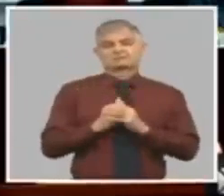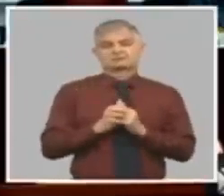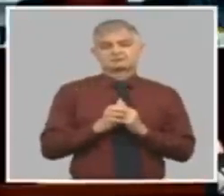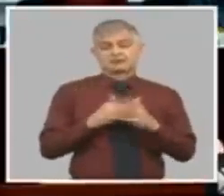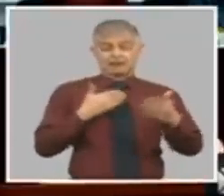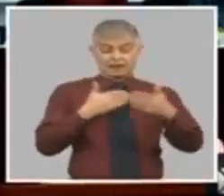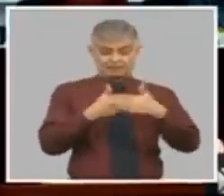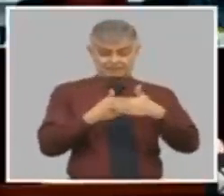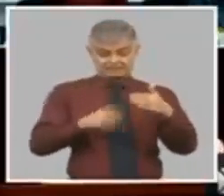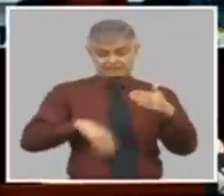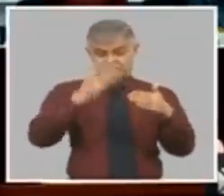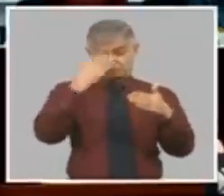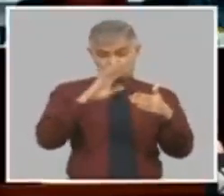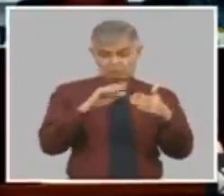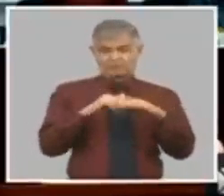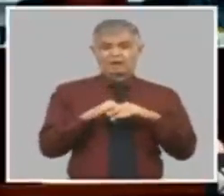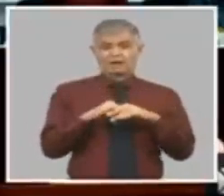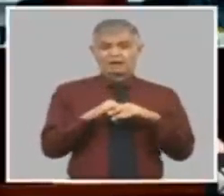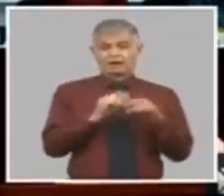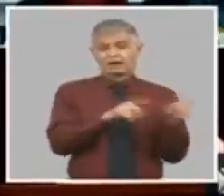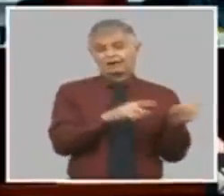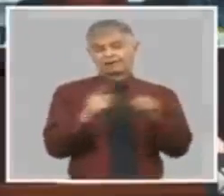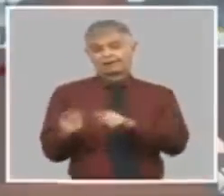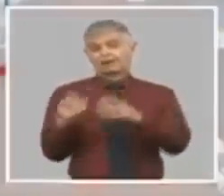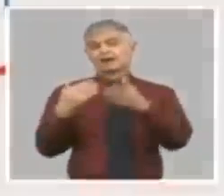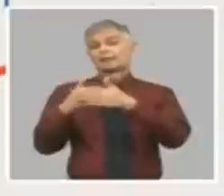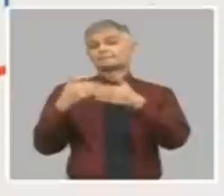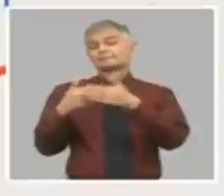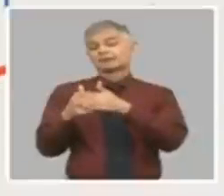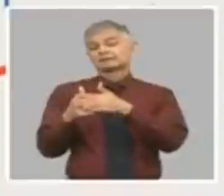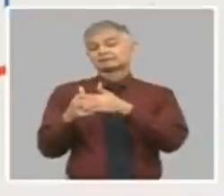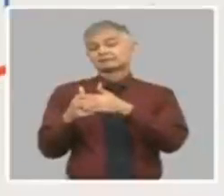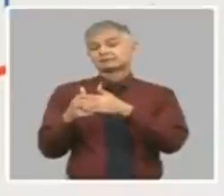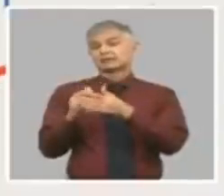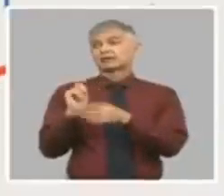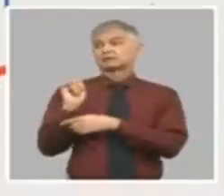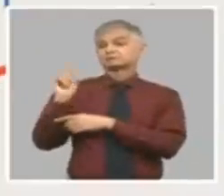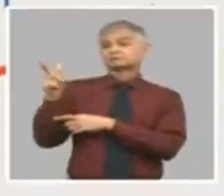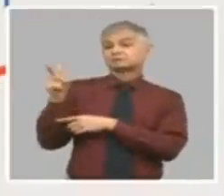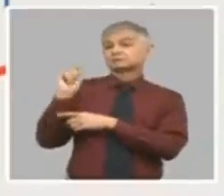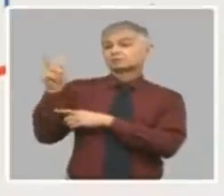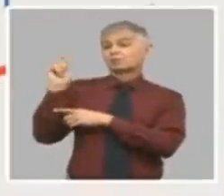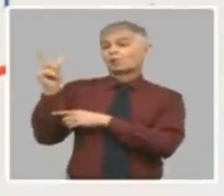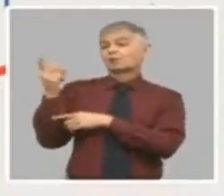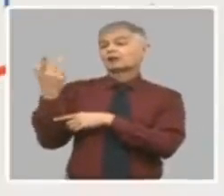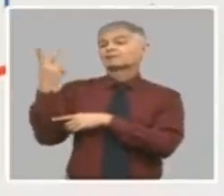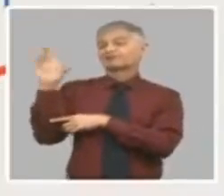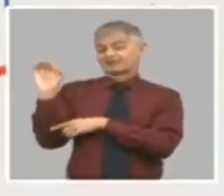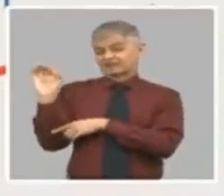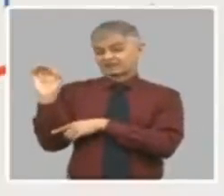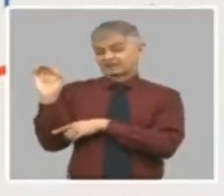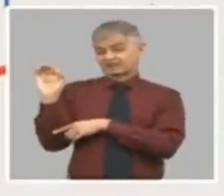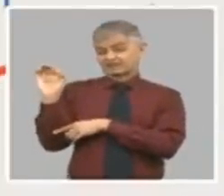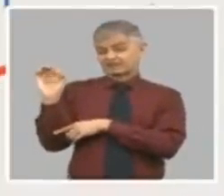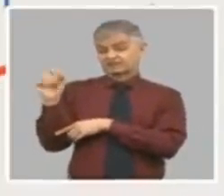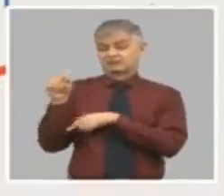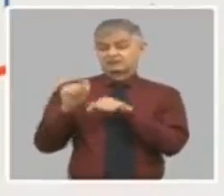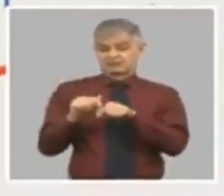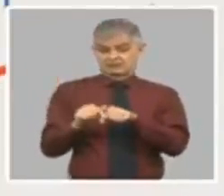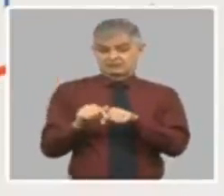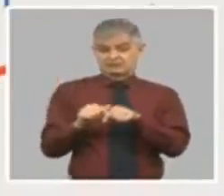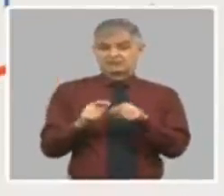forma los precios por 10 y la empresa de al lado que importa por 20, si exporta, la exportadora